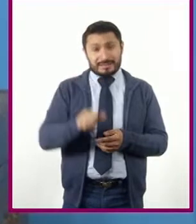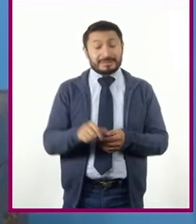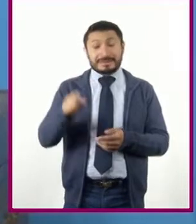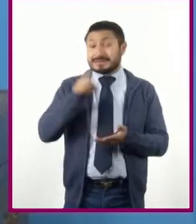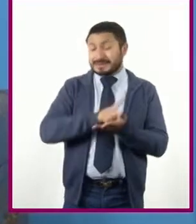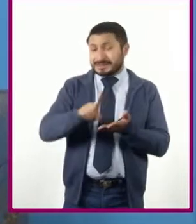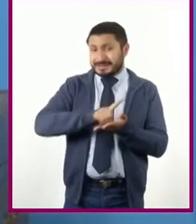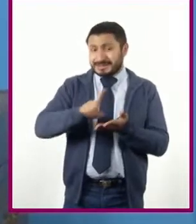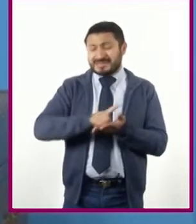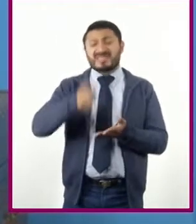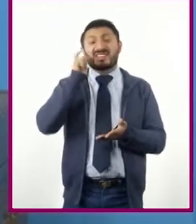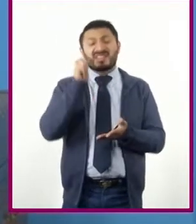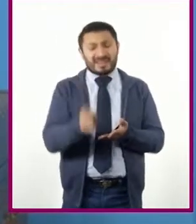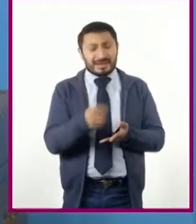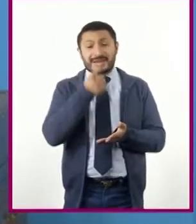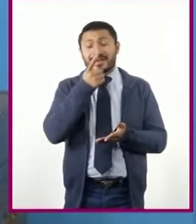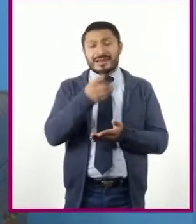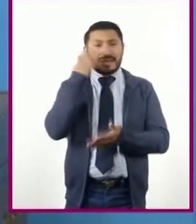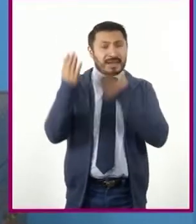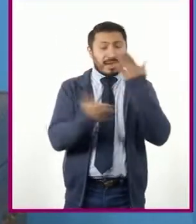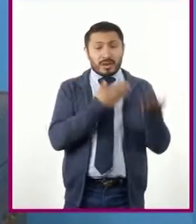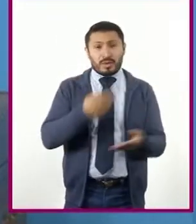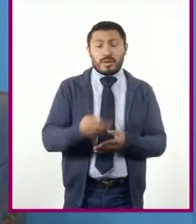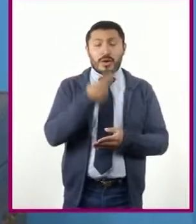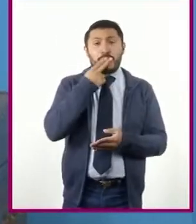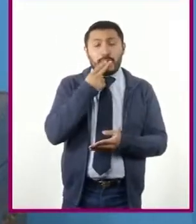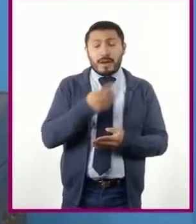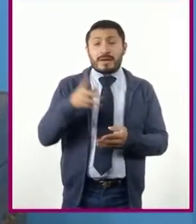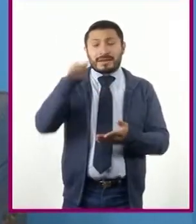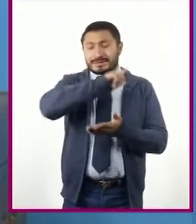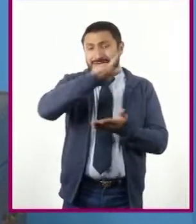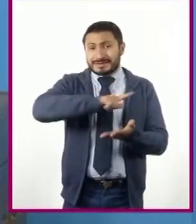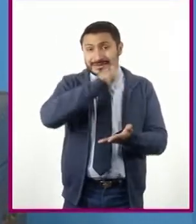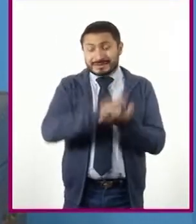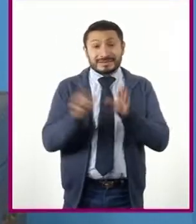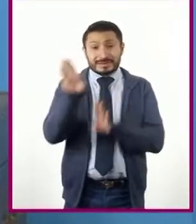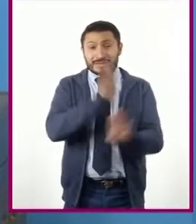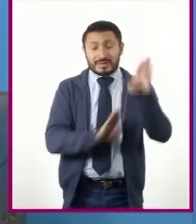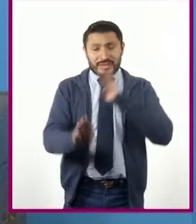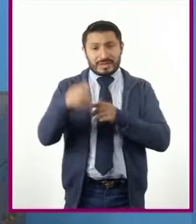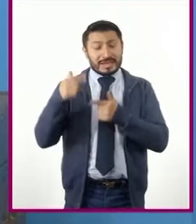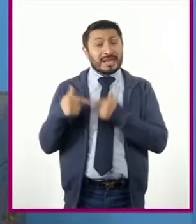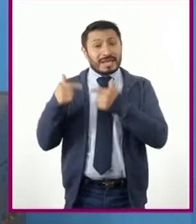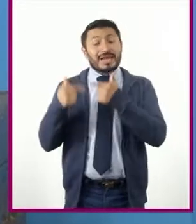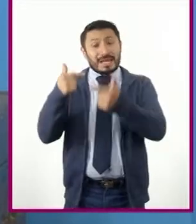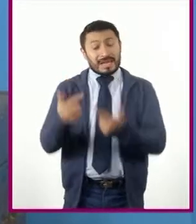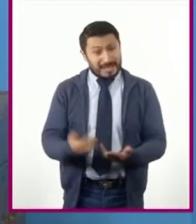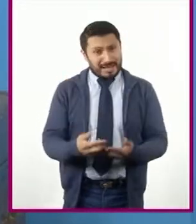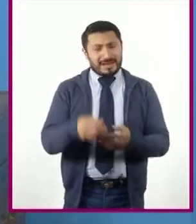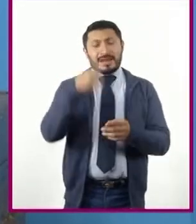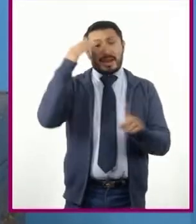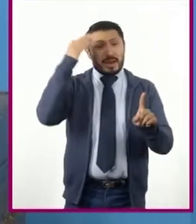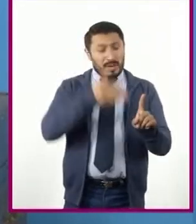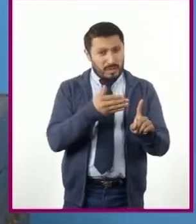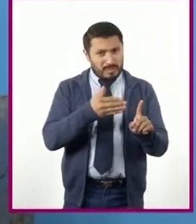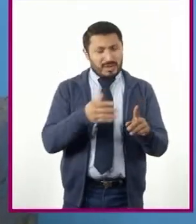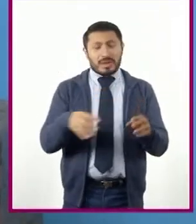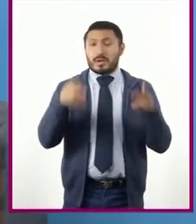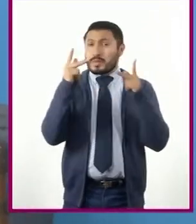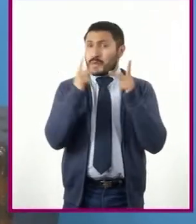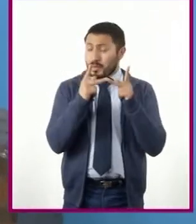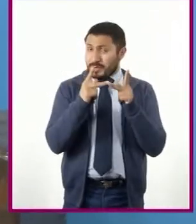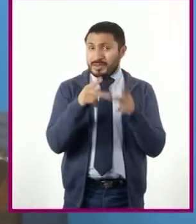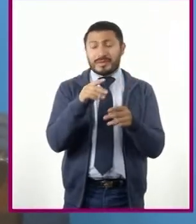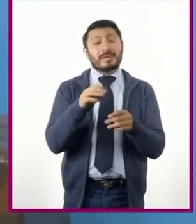Española, es el estudio y aplicación de las leyes biológicas de la herencia, orientados al perfeccionamiento de